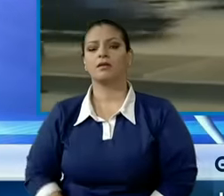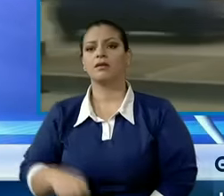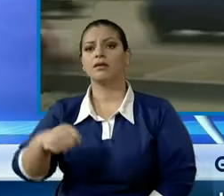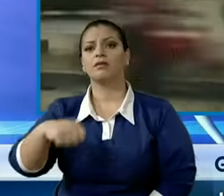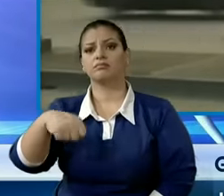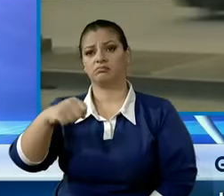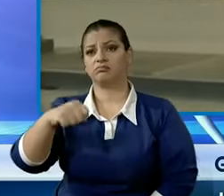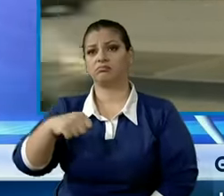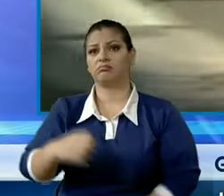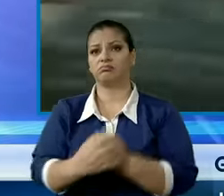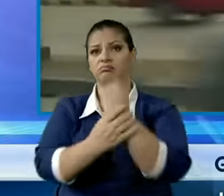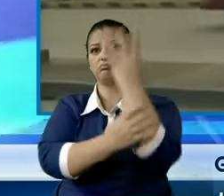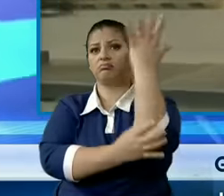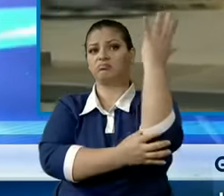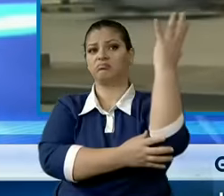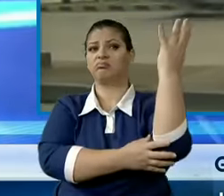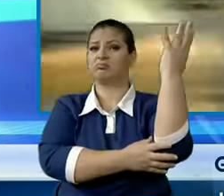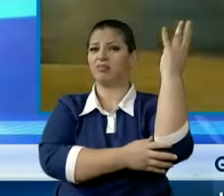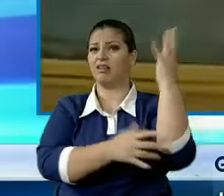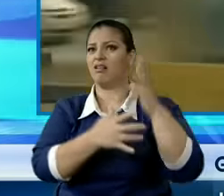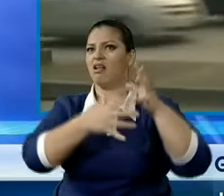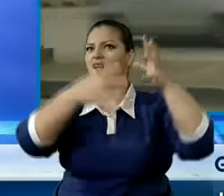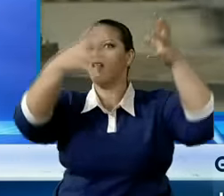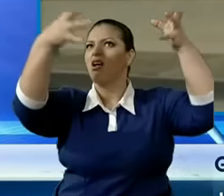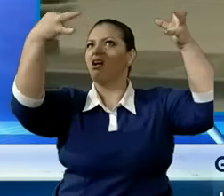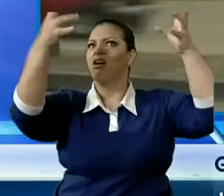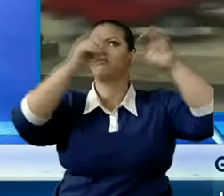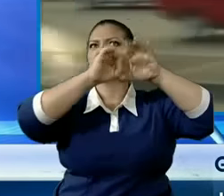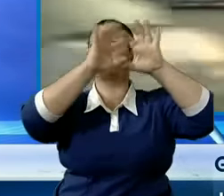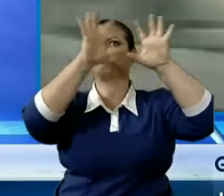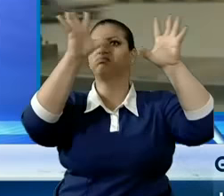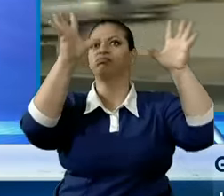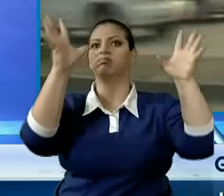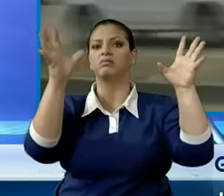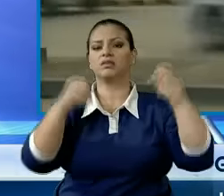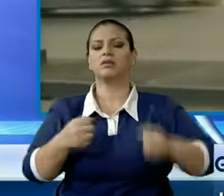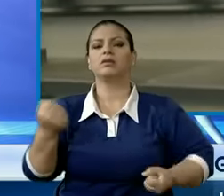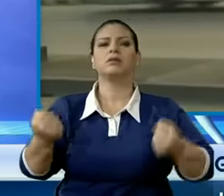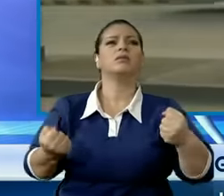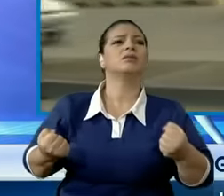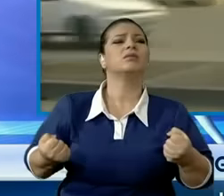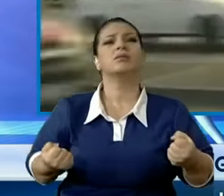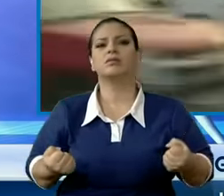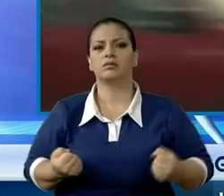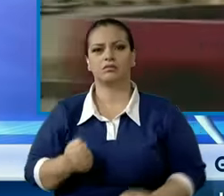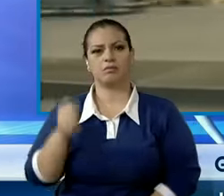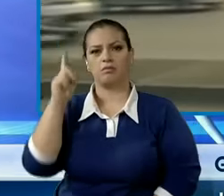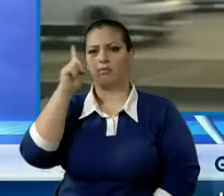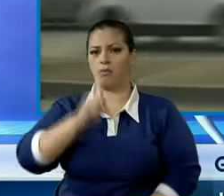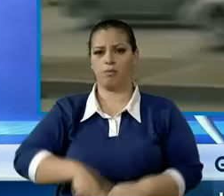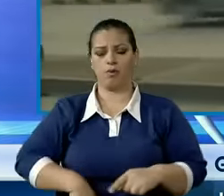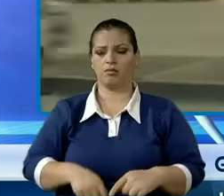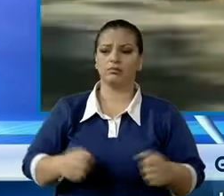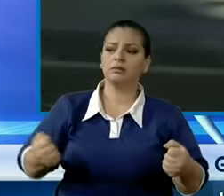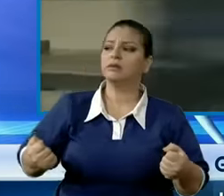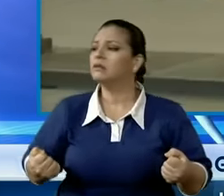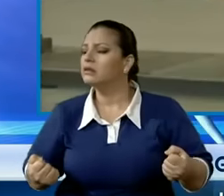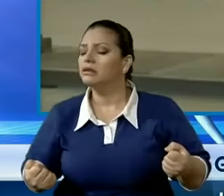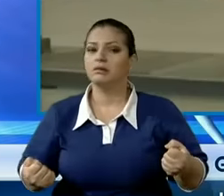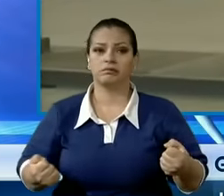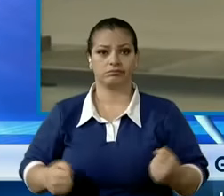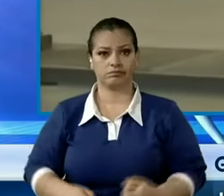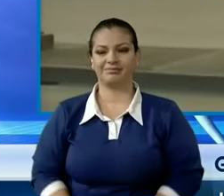derivaciones existe este tipo de problemas. Correcto. En esta avenida, y en otras avenidas también. Correcto. Vamos a tomar en consideración esto que es muy importante. Bueno, general, muchísimas gracias